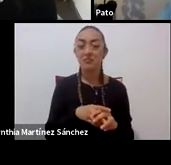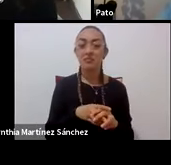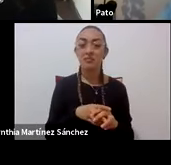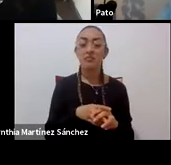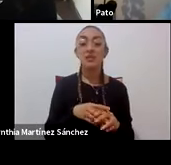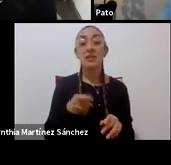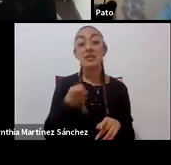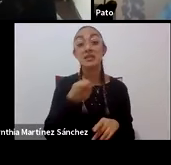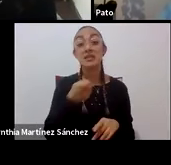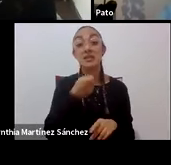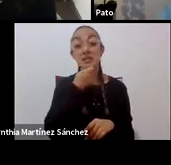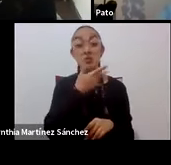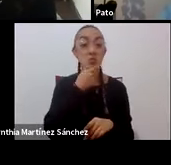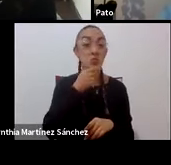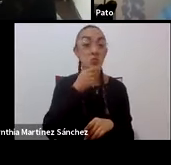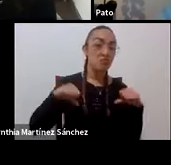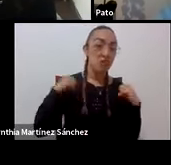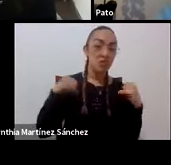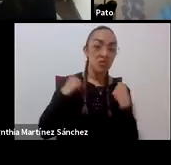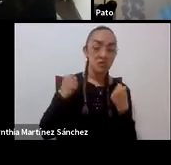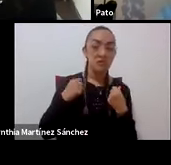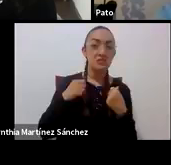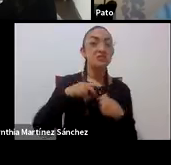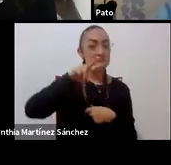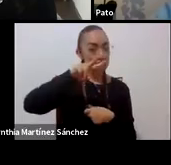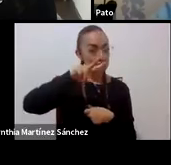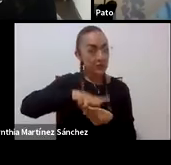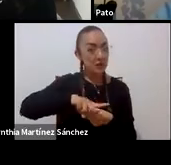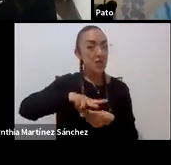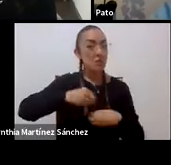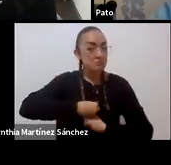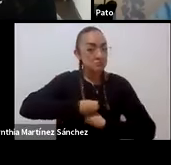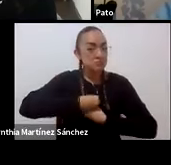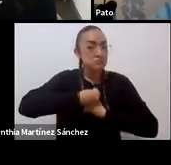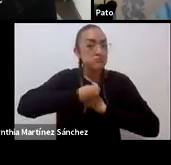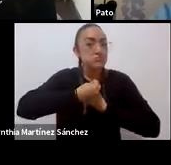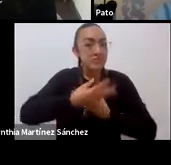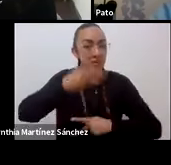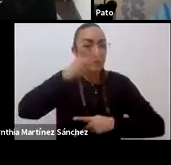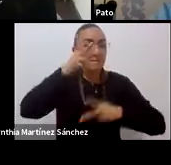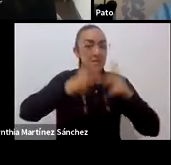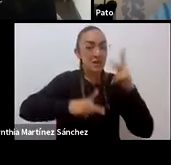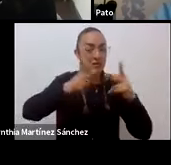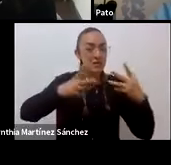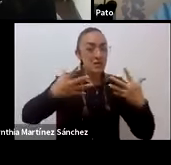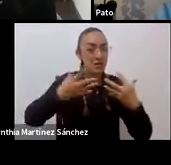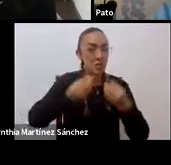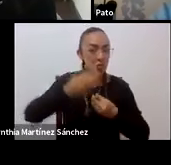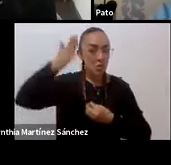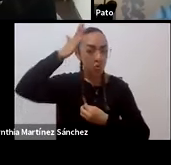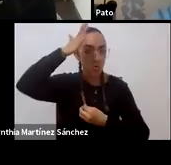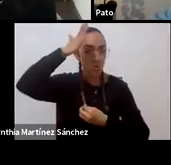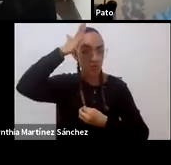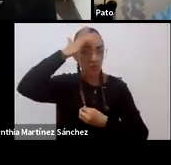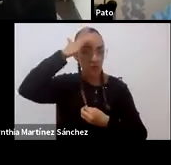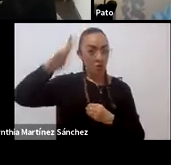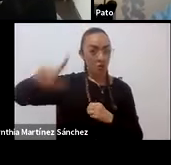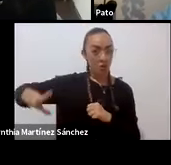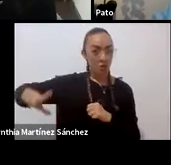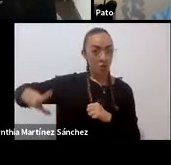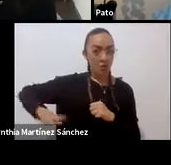niños y adolescentes hablen con las cabezas de sector del gobierno, ¿no? O que no